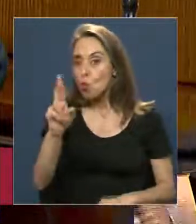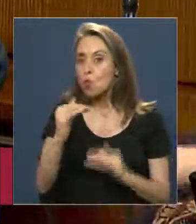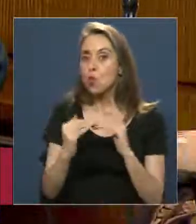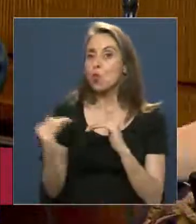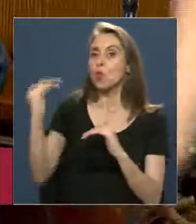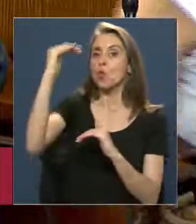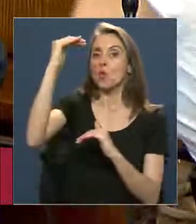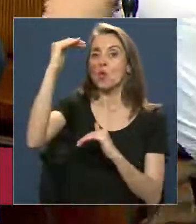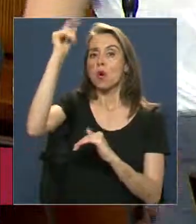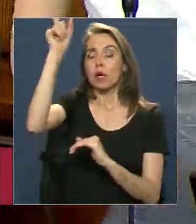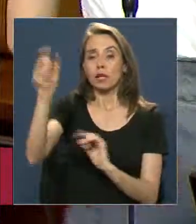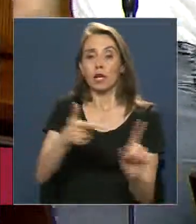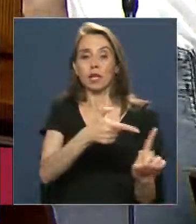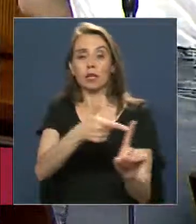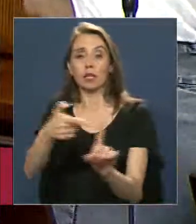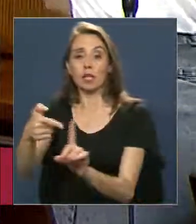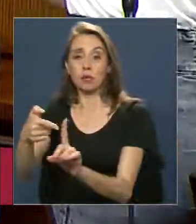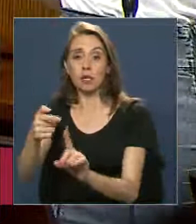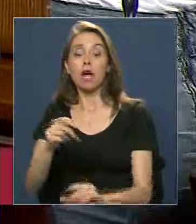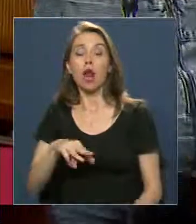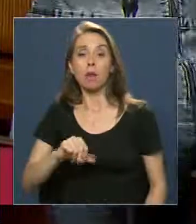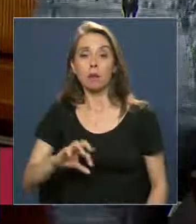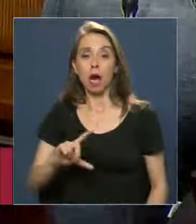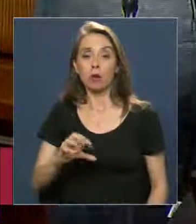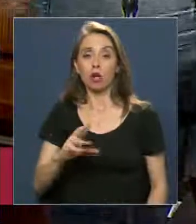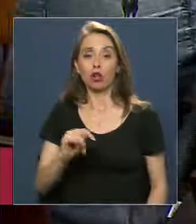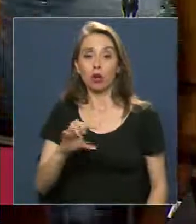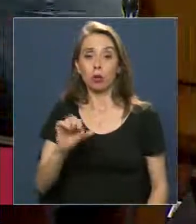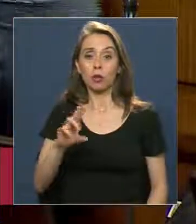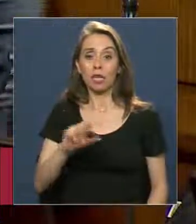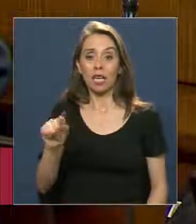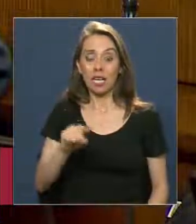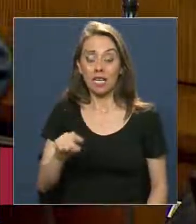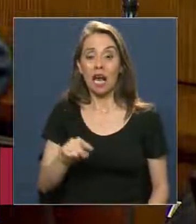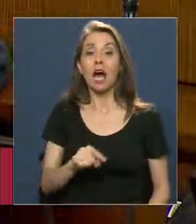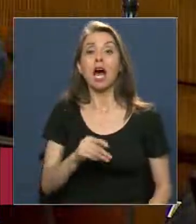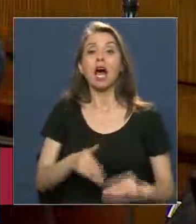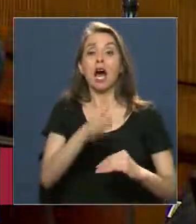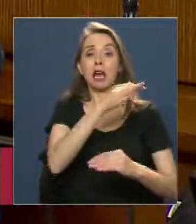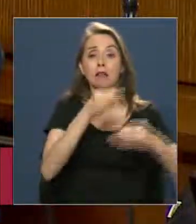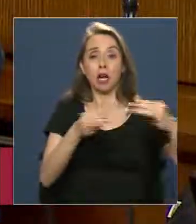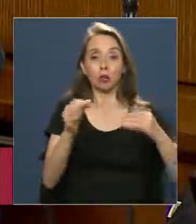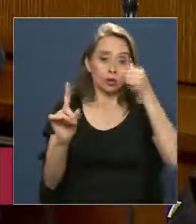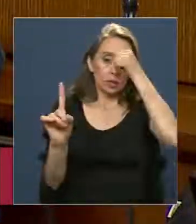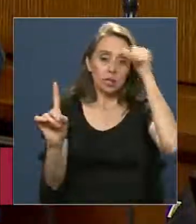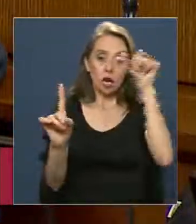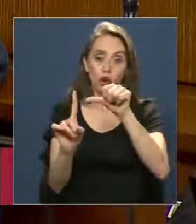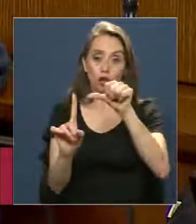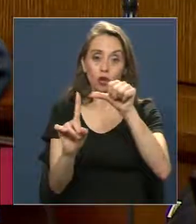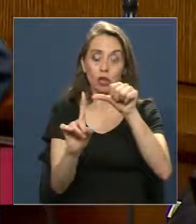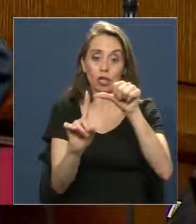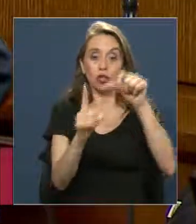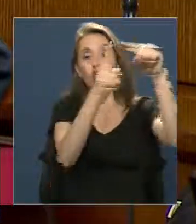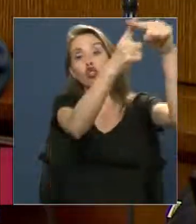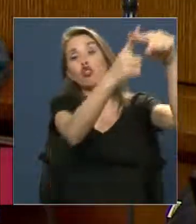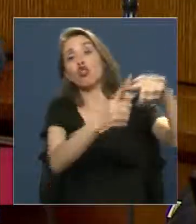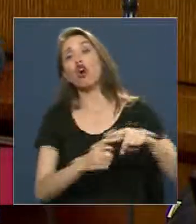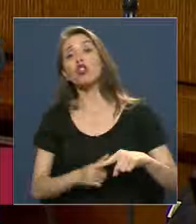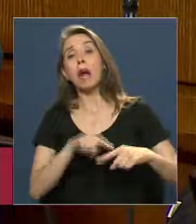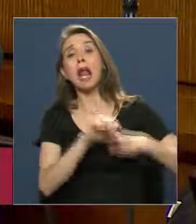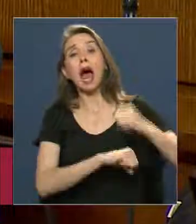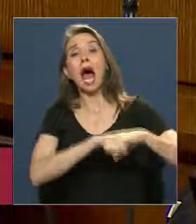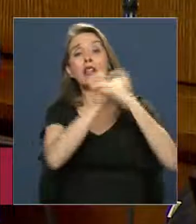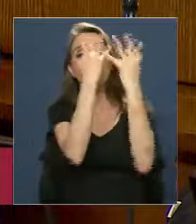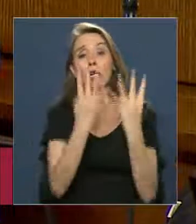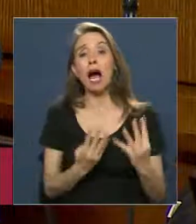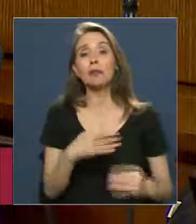Contreras, que tuvo condena en este país por más de 500 años de cárcel. Entonces, desde ese punto de vista, y